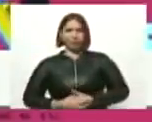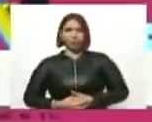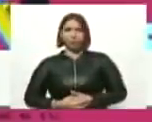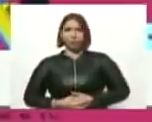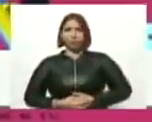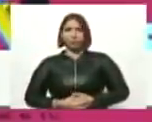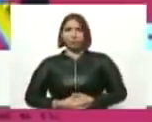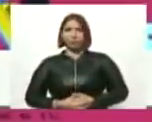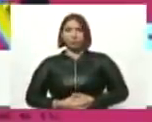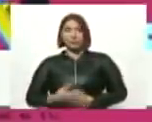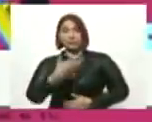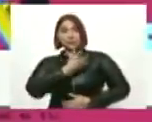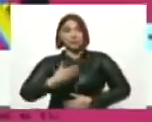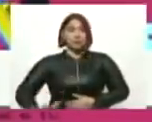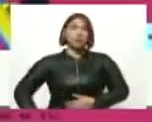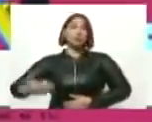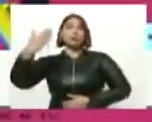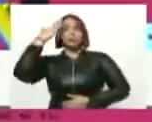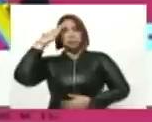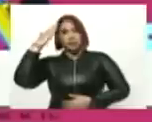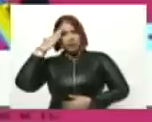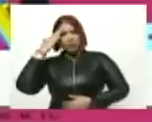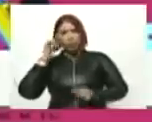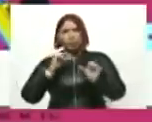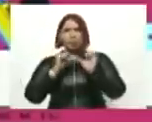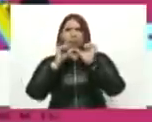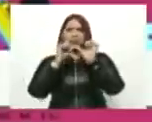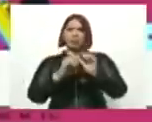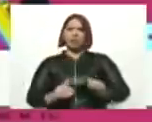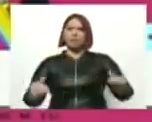Y el presidente ha sabido mantener los equilibrios.